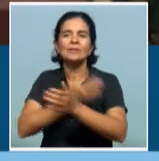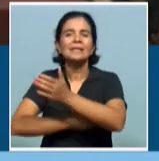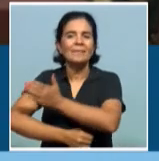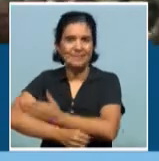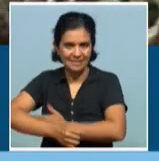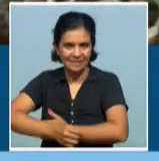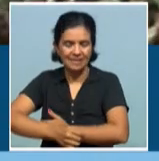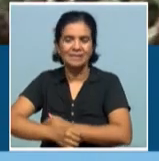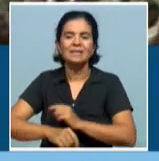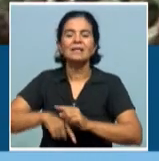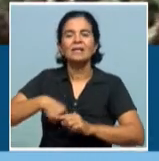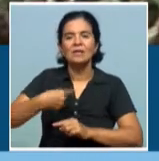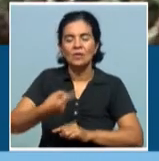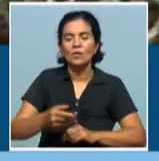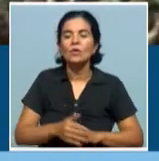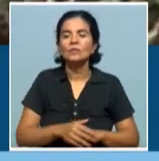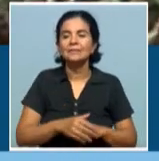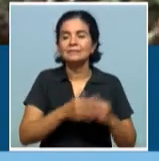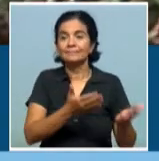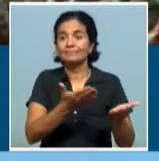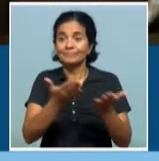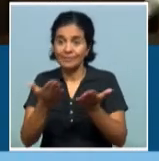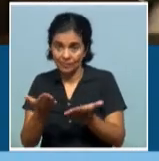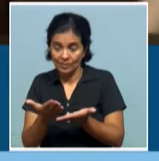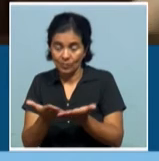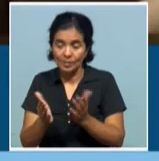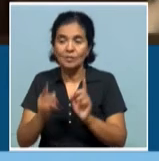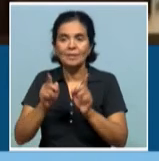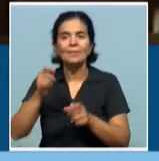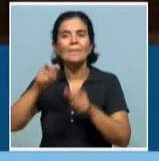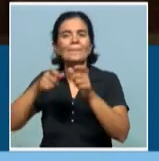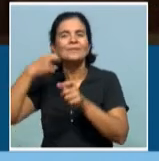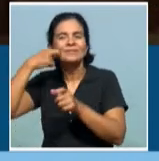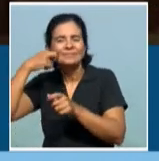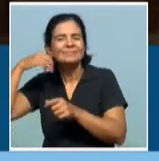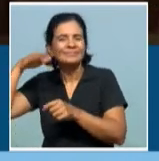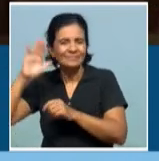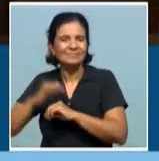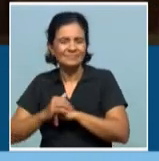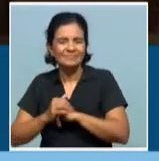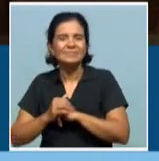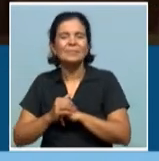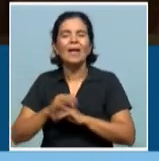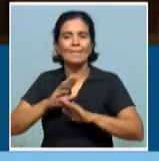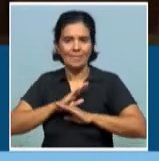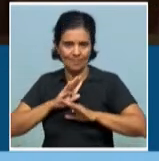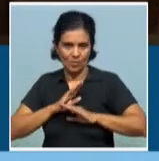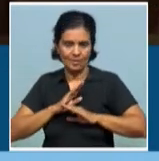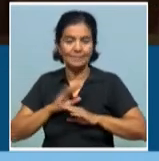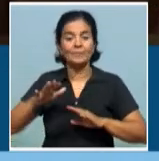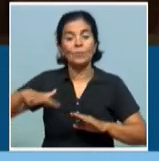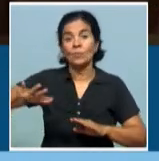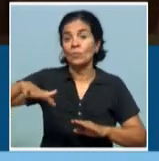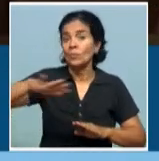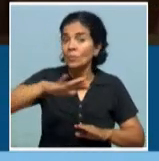de Servidores Públicos y las actividades deportivas y recreativas para los adultos mayores. Continuaremos con la práctica deportiva en cada ciudad de la